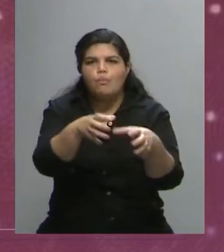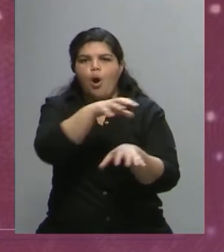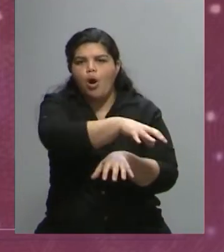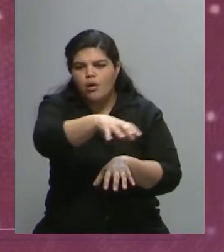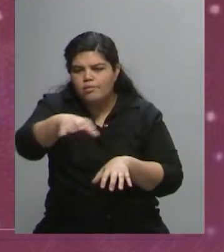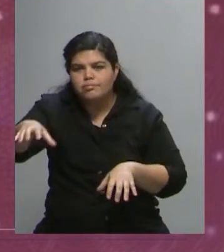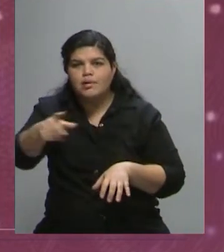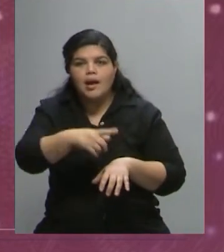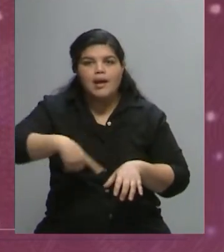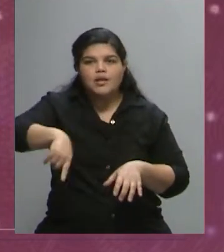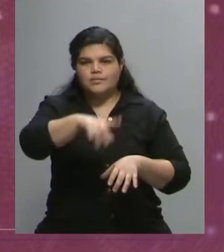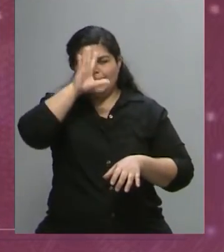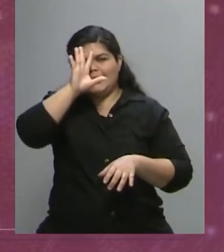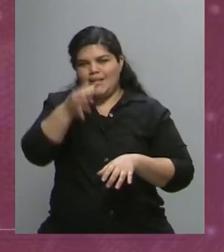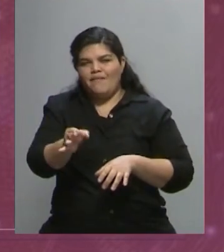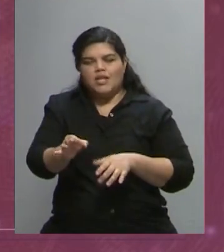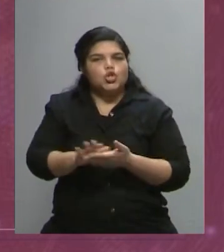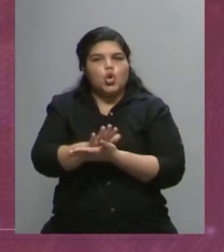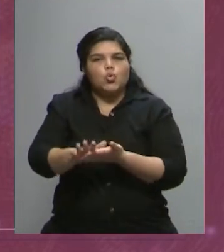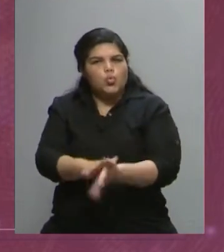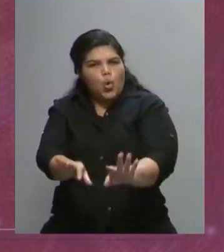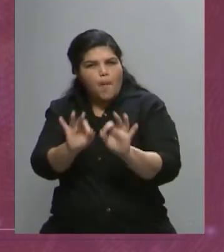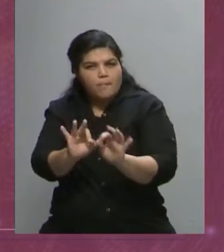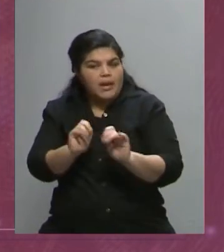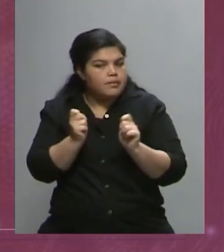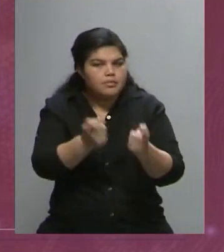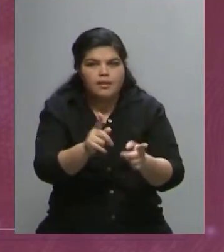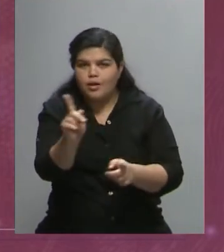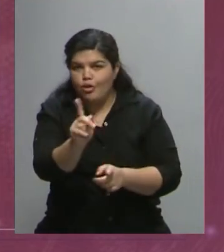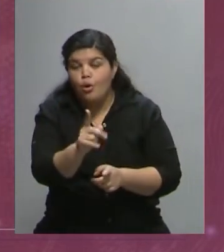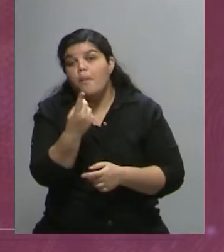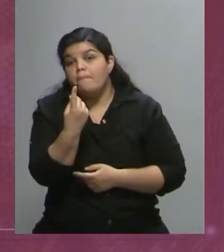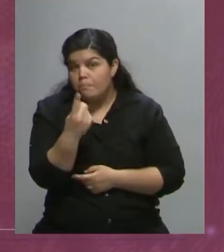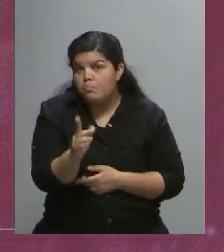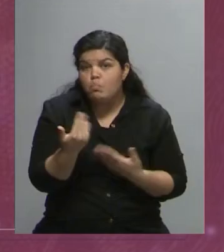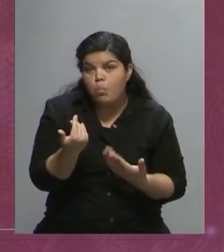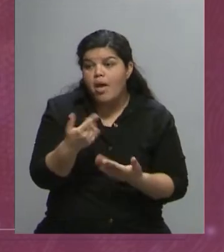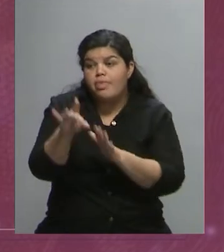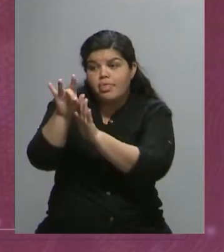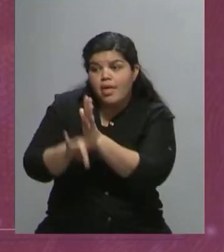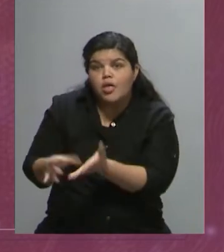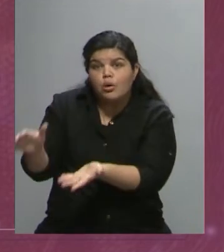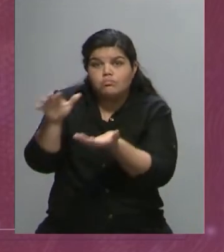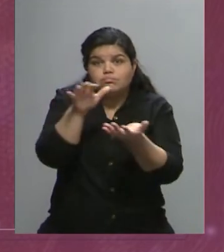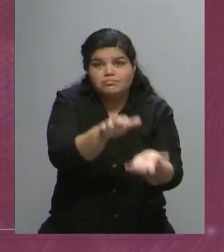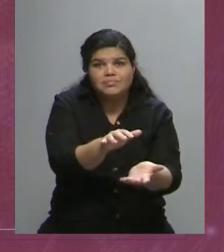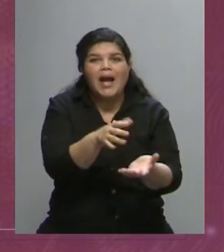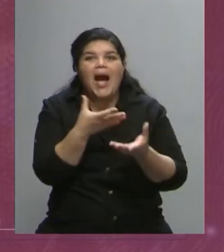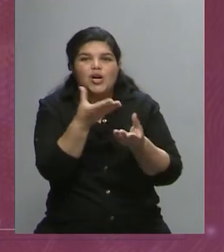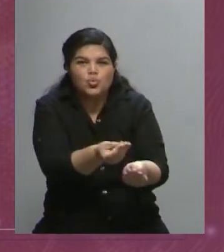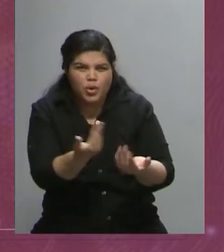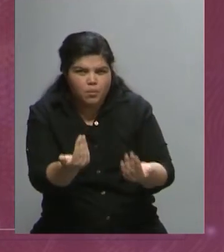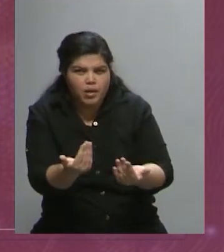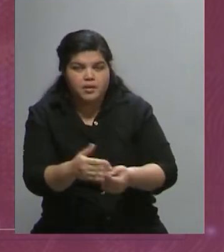última palabra, no es predictivo, pero sin duda se puede aprovechar y mucho. Sí, ciertamente, y atraviesa cualquier tipo de organización. Mucha